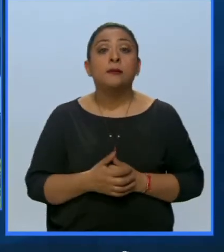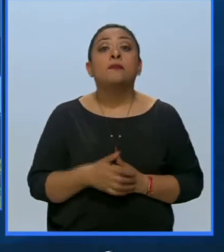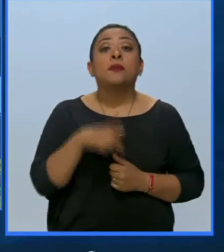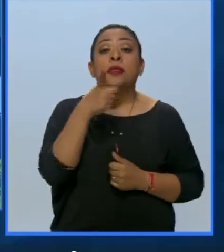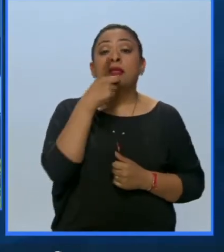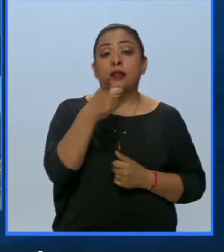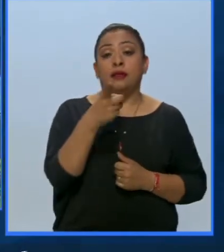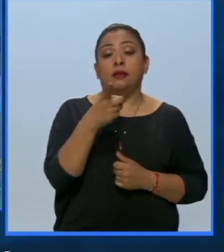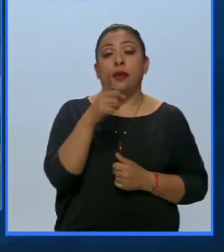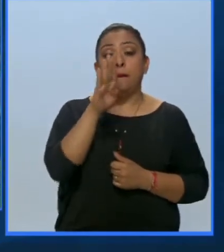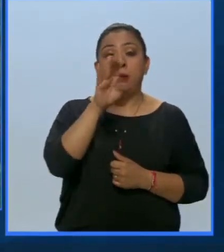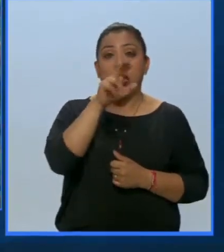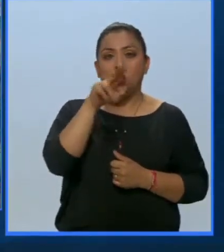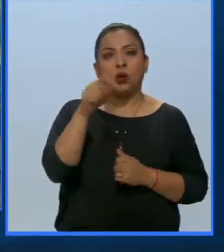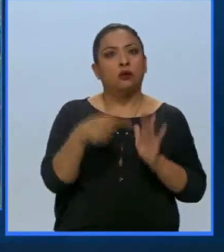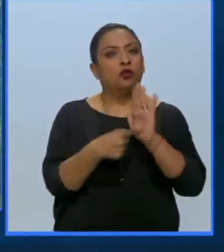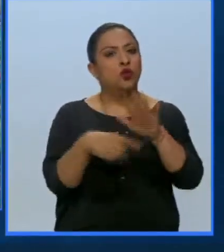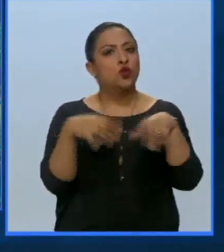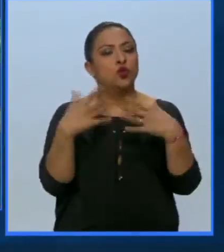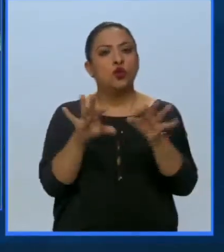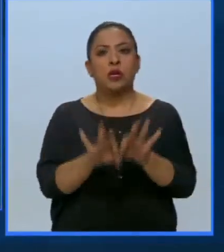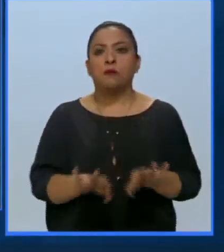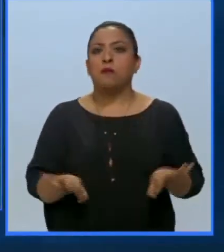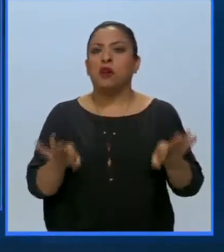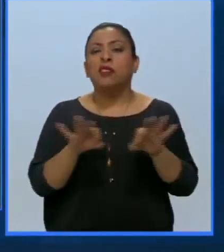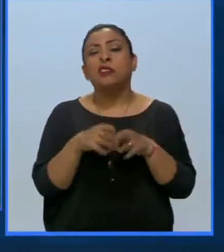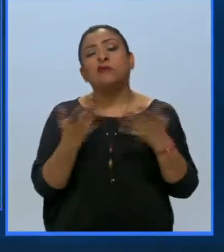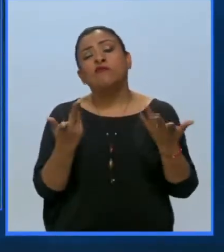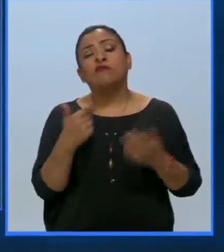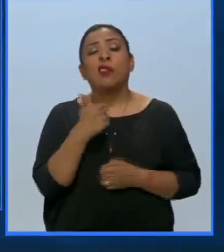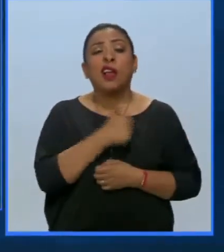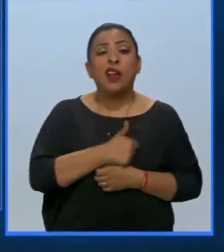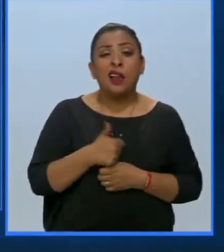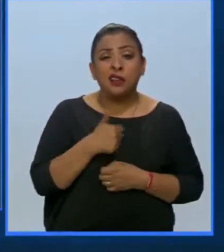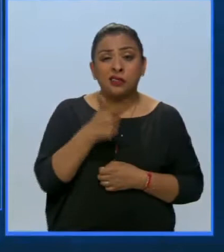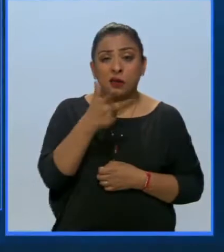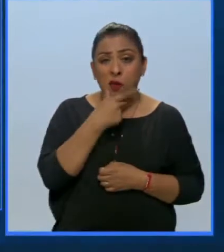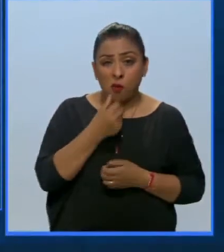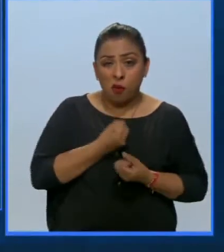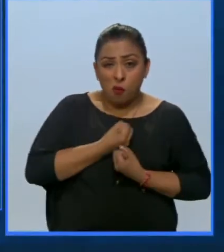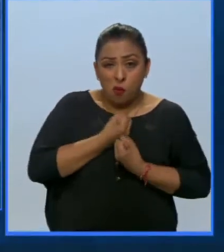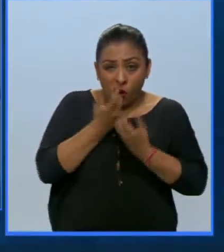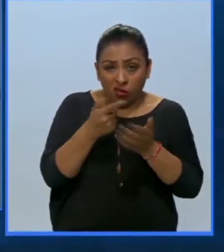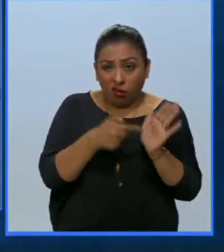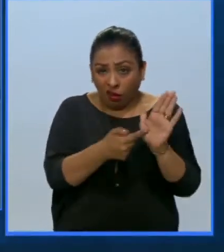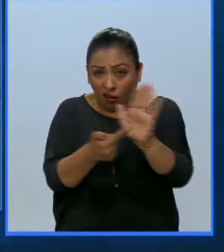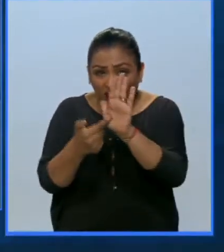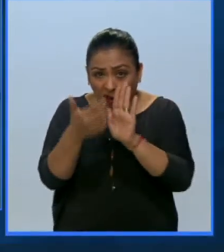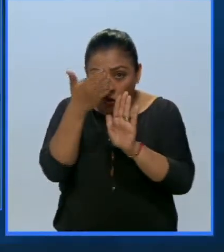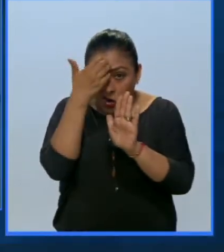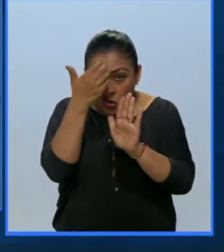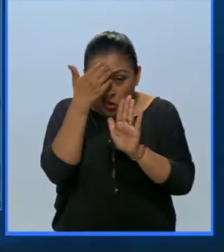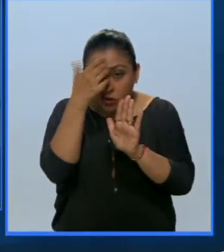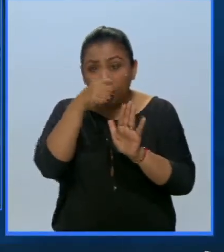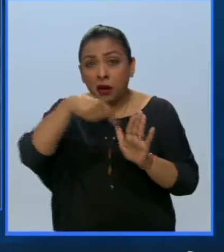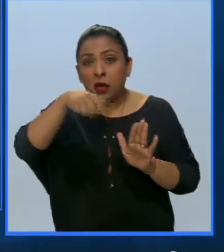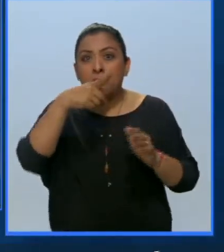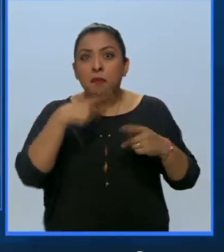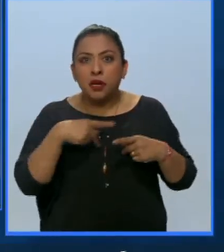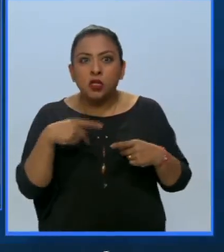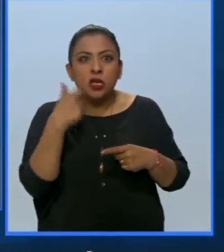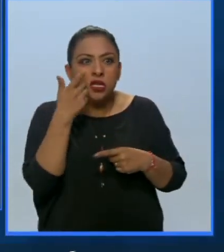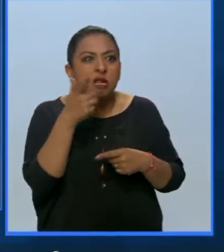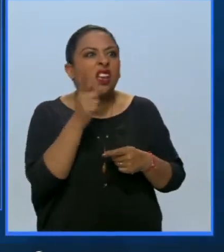de Bañuelos es muy importante, aunque por desgracia no es un poeta conocido, no es un poeta al cual la gente se